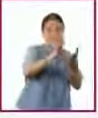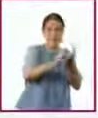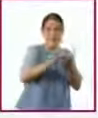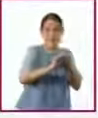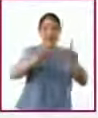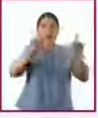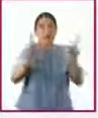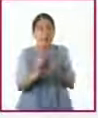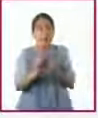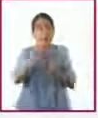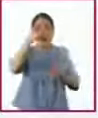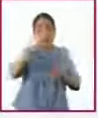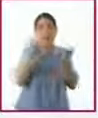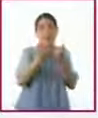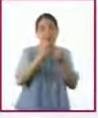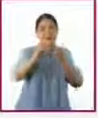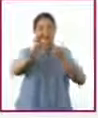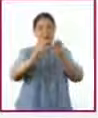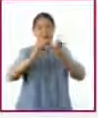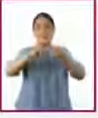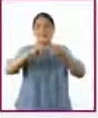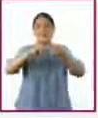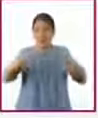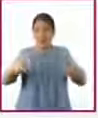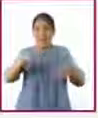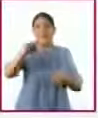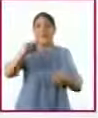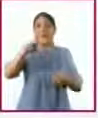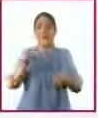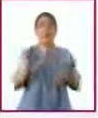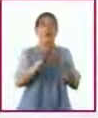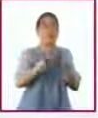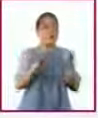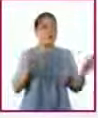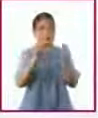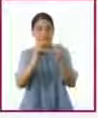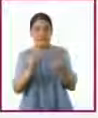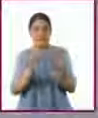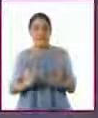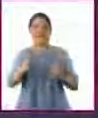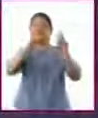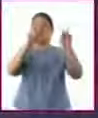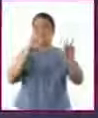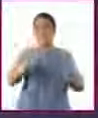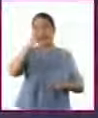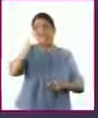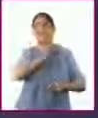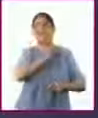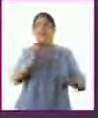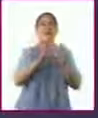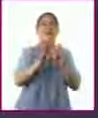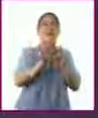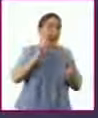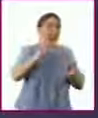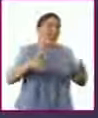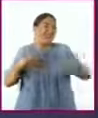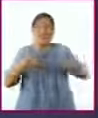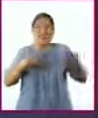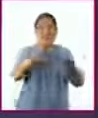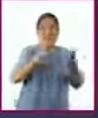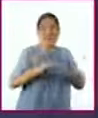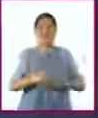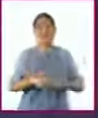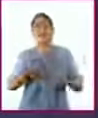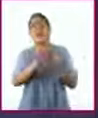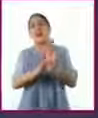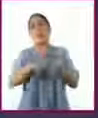mental, para adaptarla a un guión, comparar temas, para disfrutar. A veces, cuando nos dejan